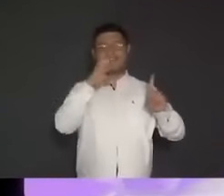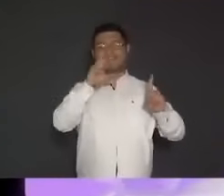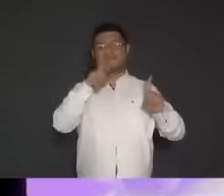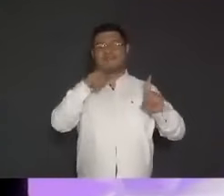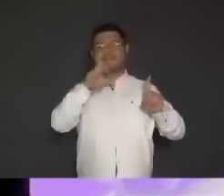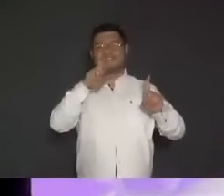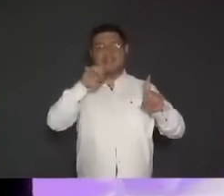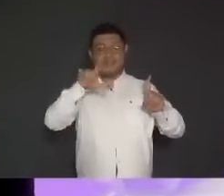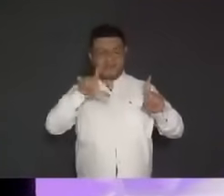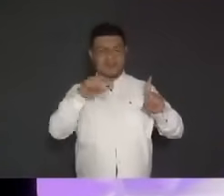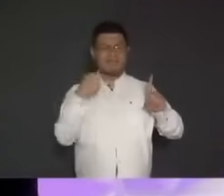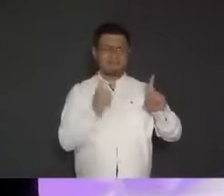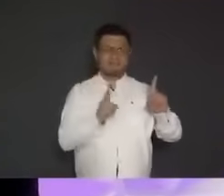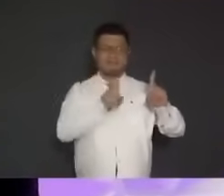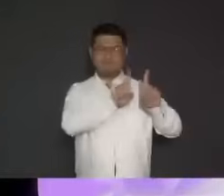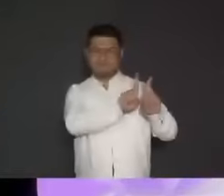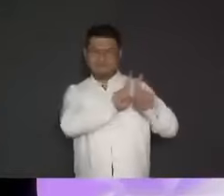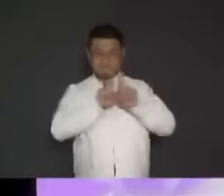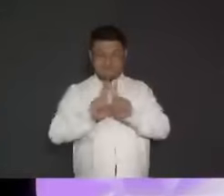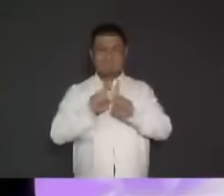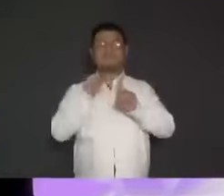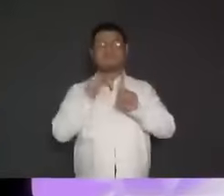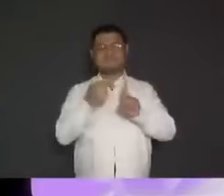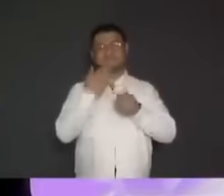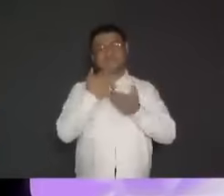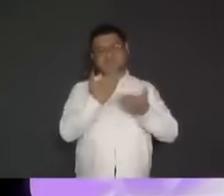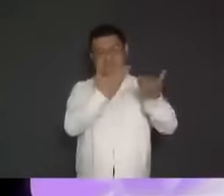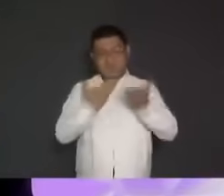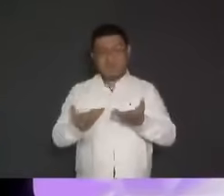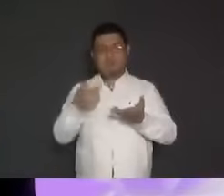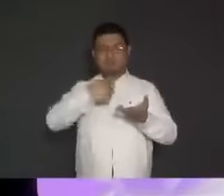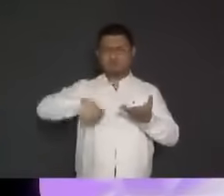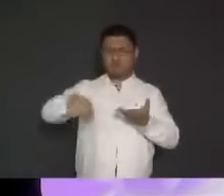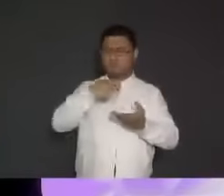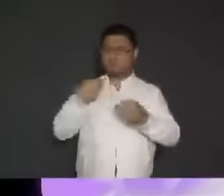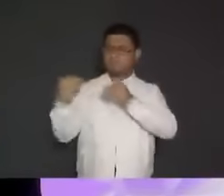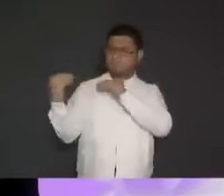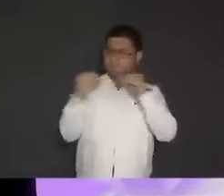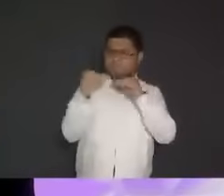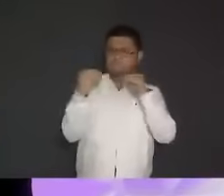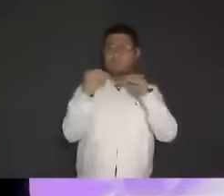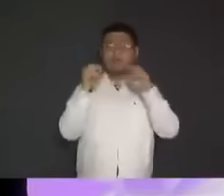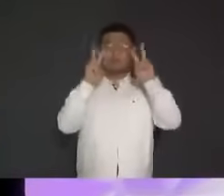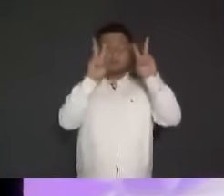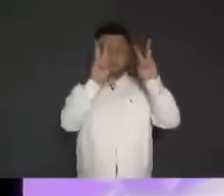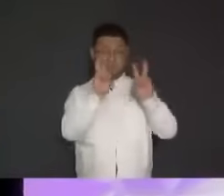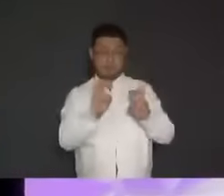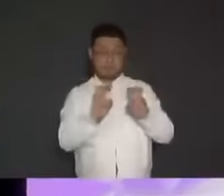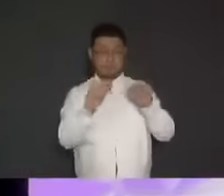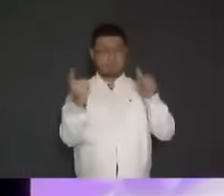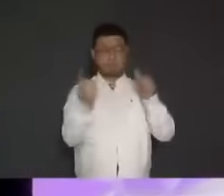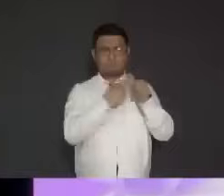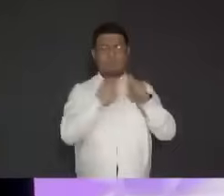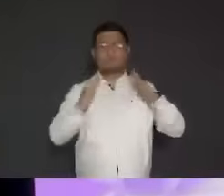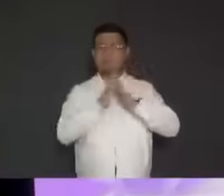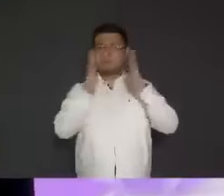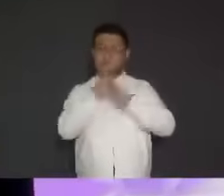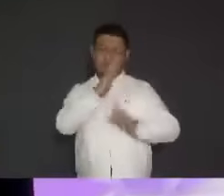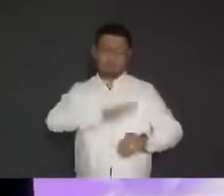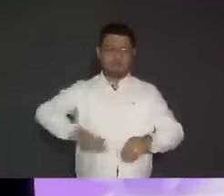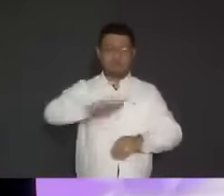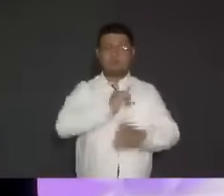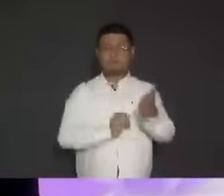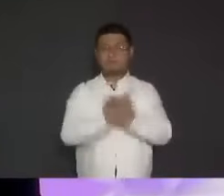la bienvenida a esta fiesta democrática, en la cual abordaremos diversos temas como son democracia y participación